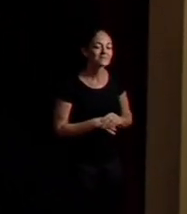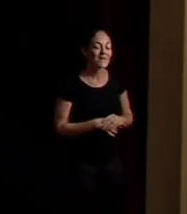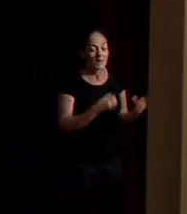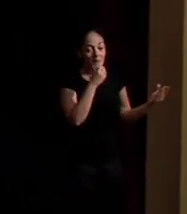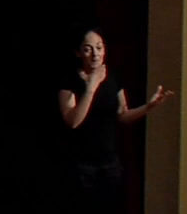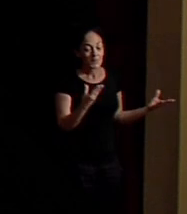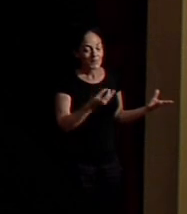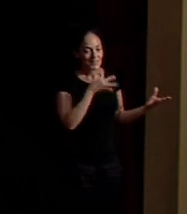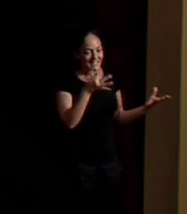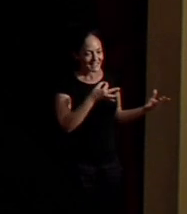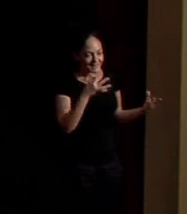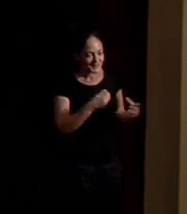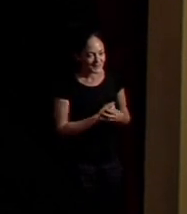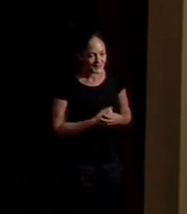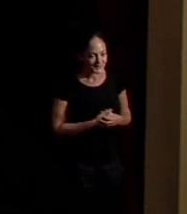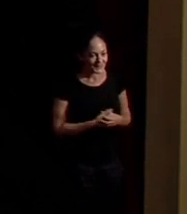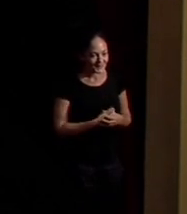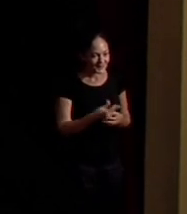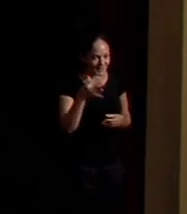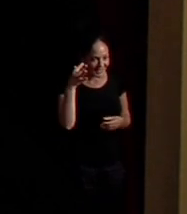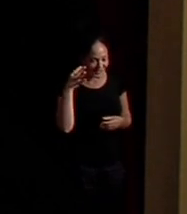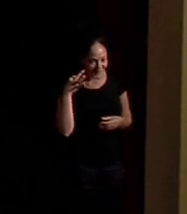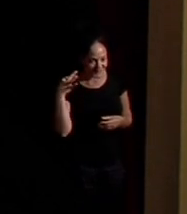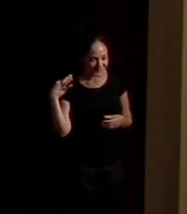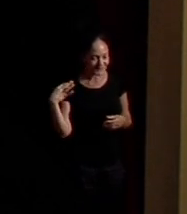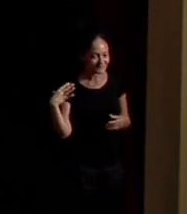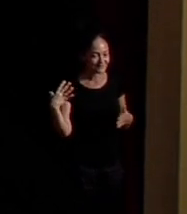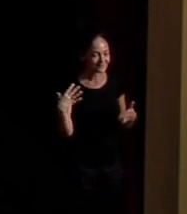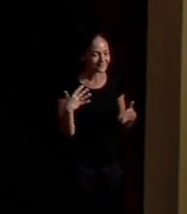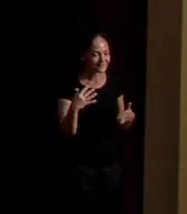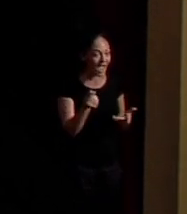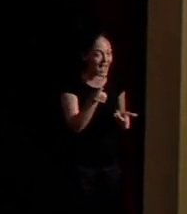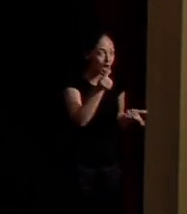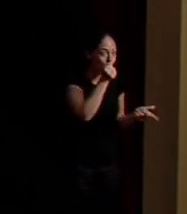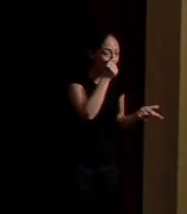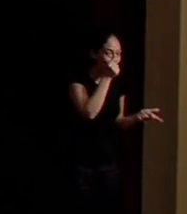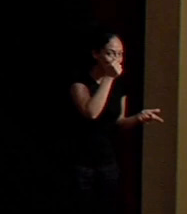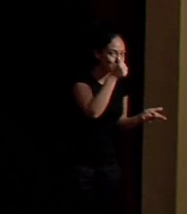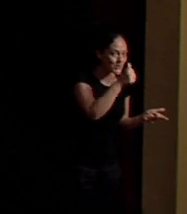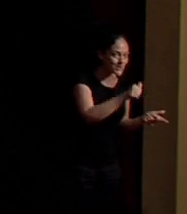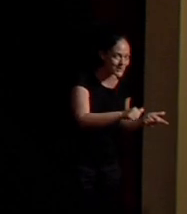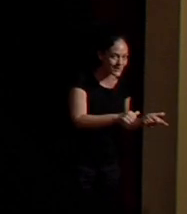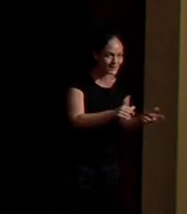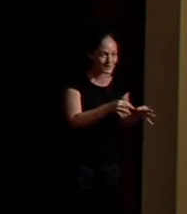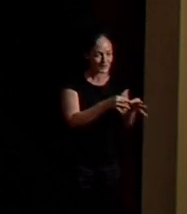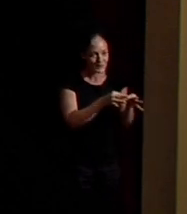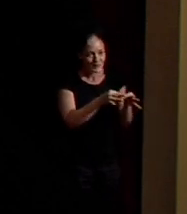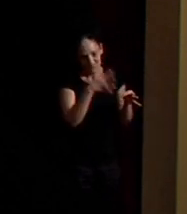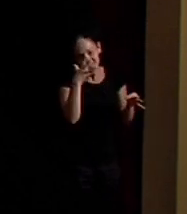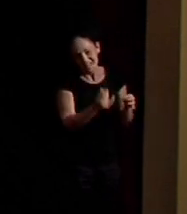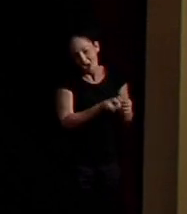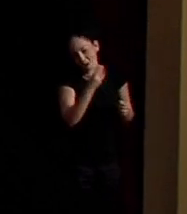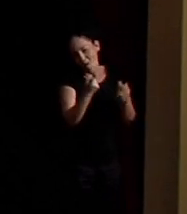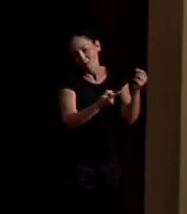Bueno, buenas tardes a todas y a los poquitos todos que veo. Afortunadamente hay